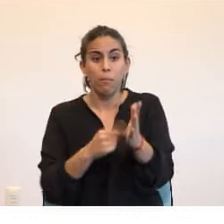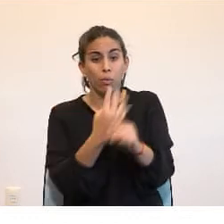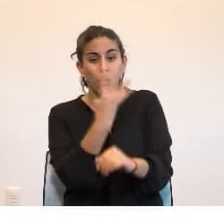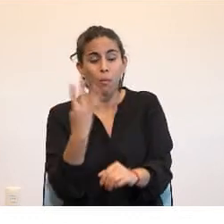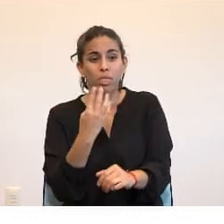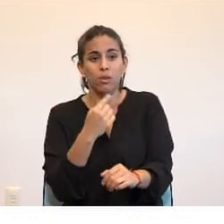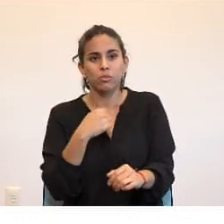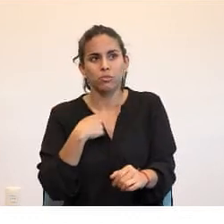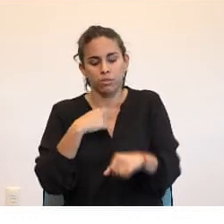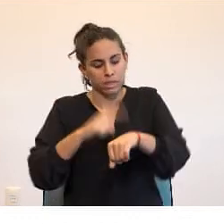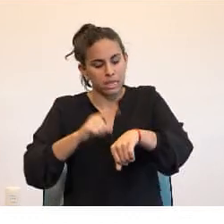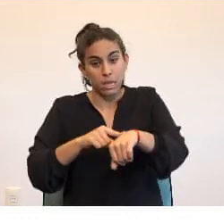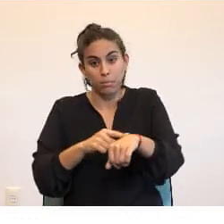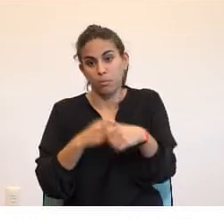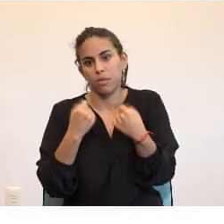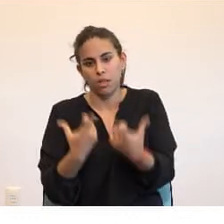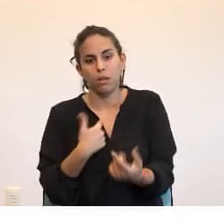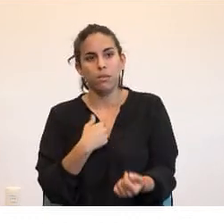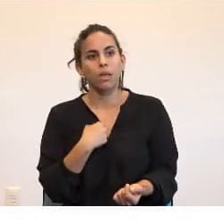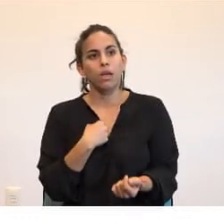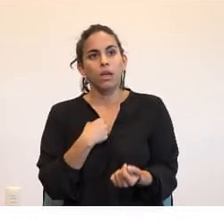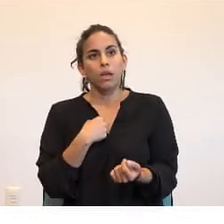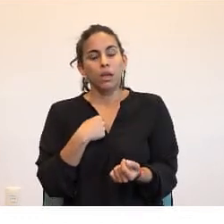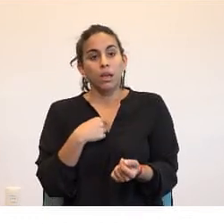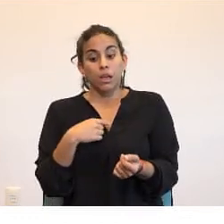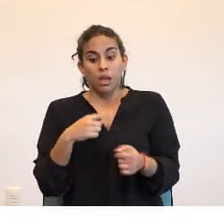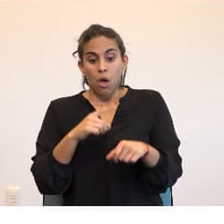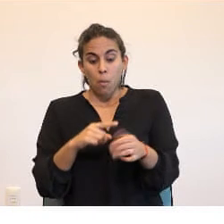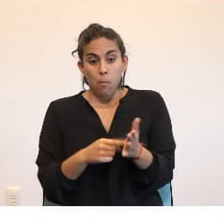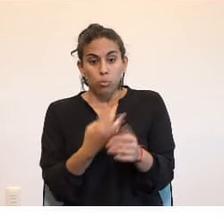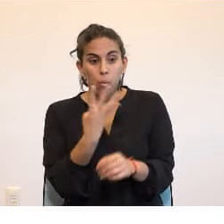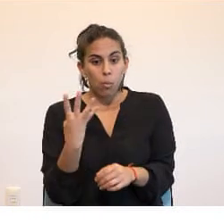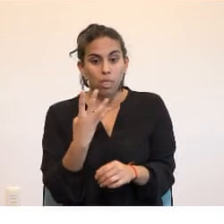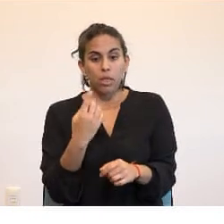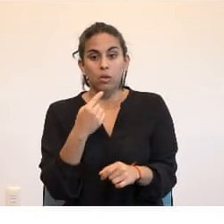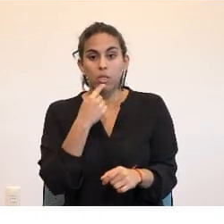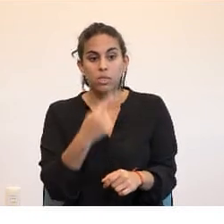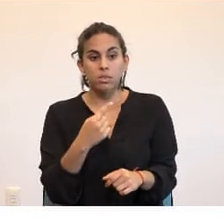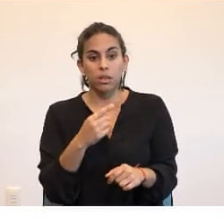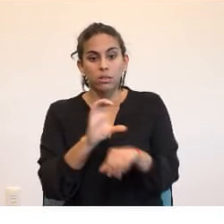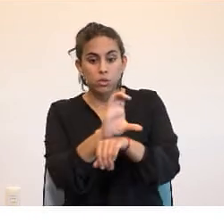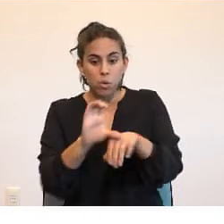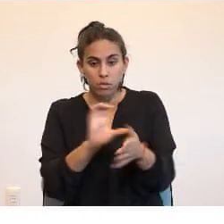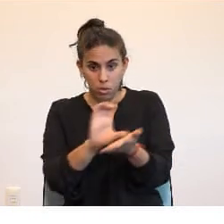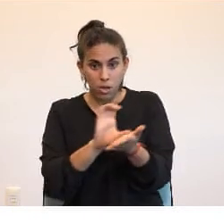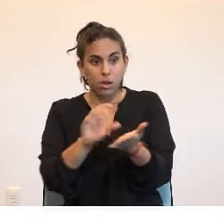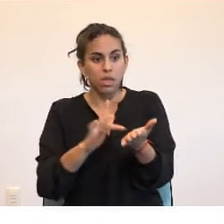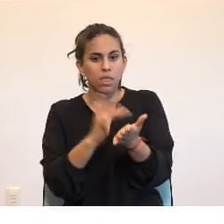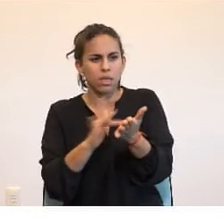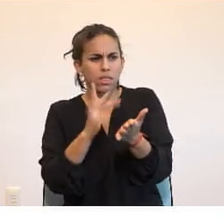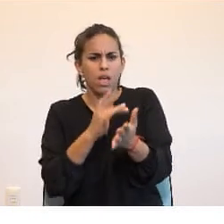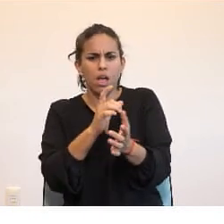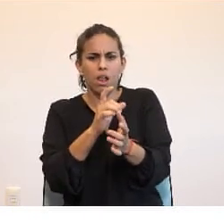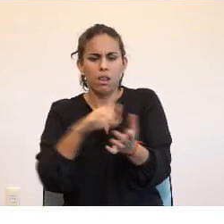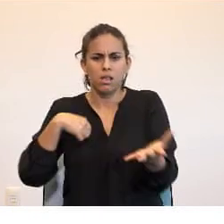intentar cumplir el tiempo asignado. Fijaros, dentro de esa ciudadanía digital, de esa sociedad